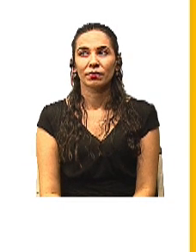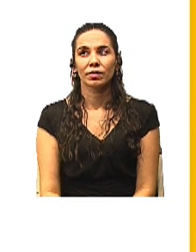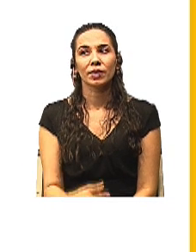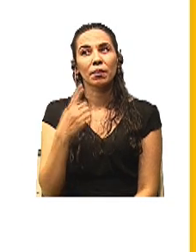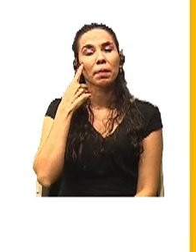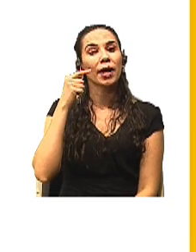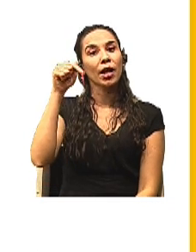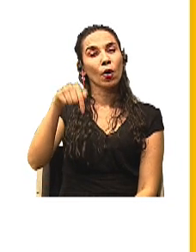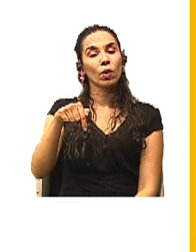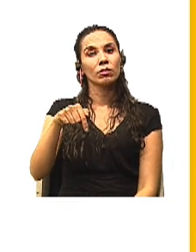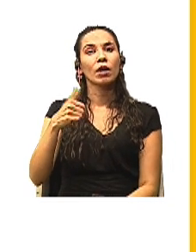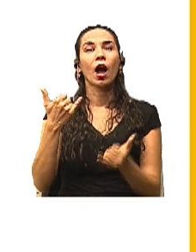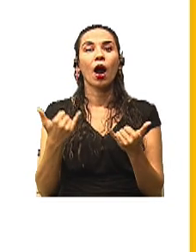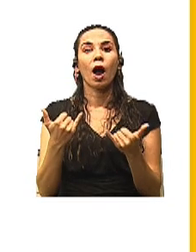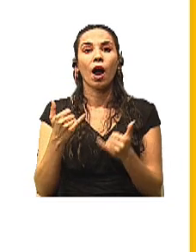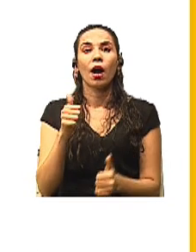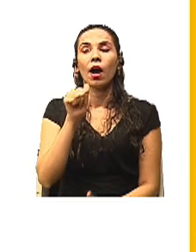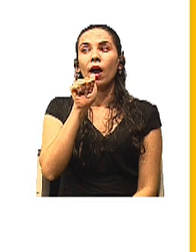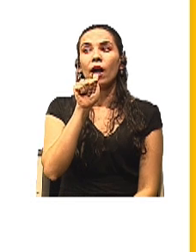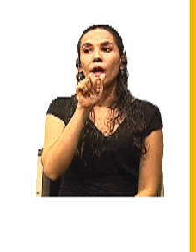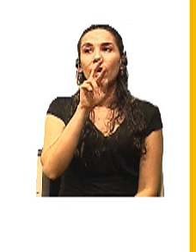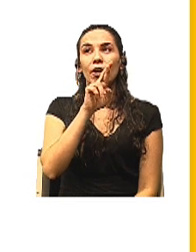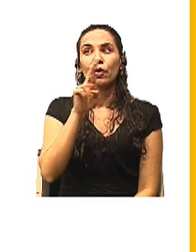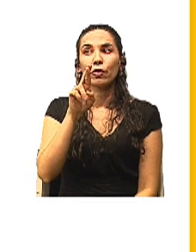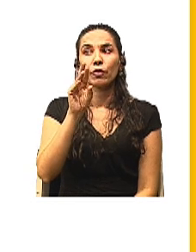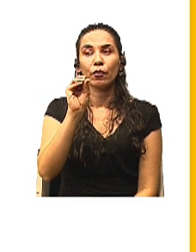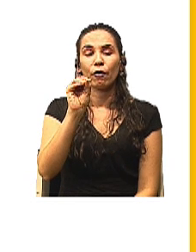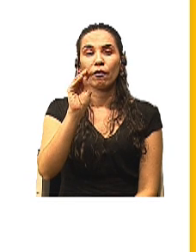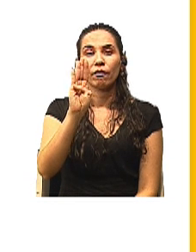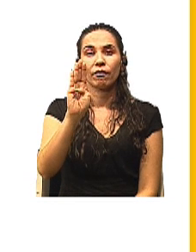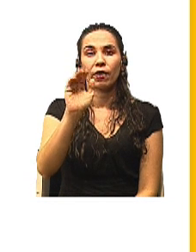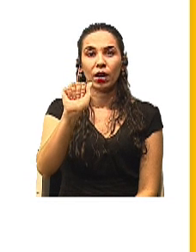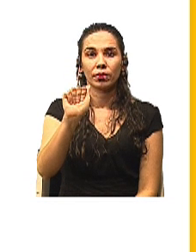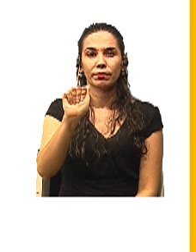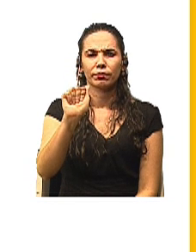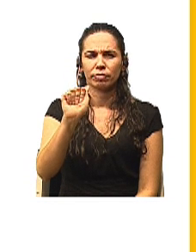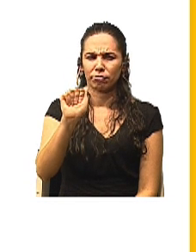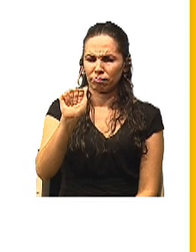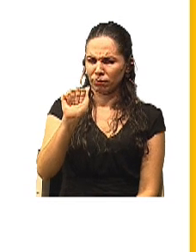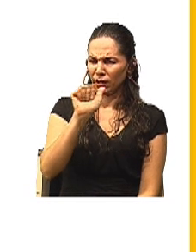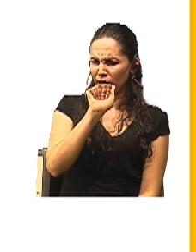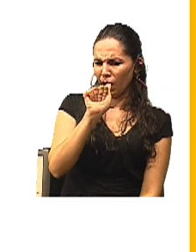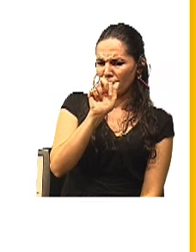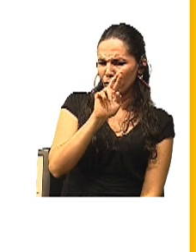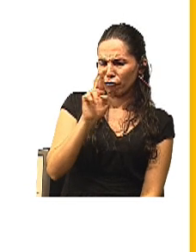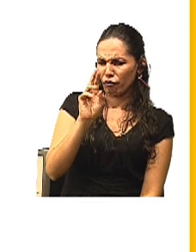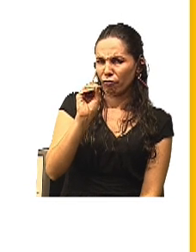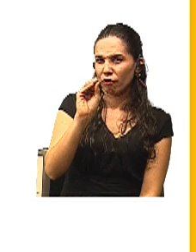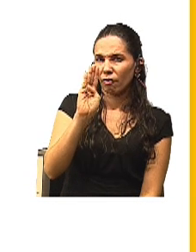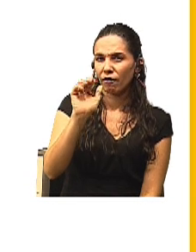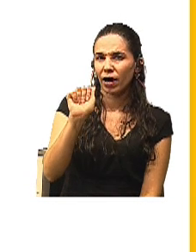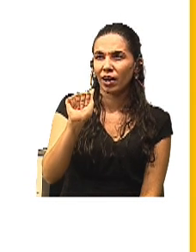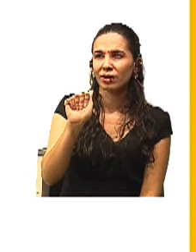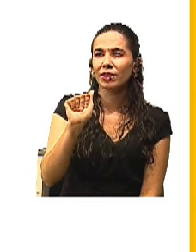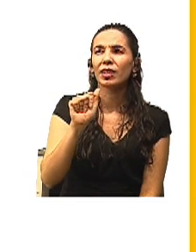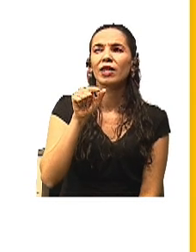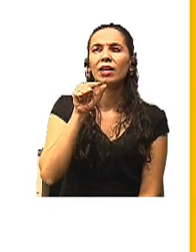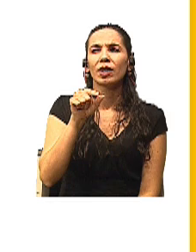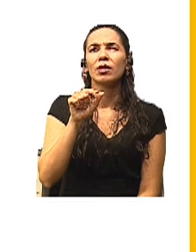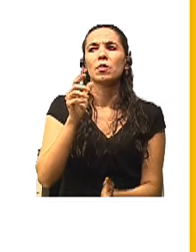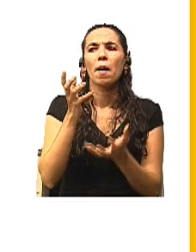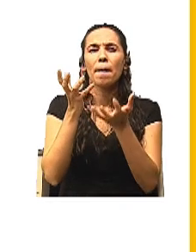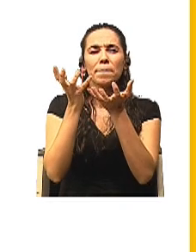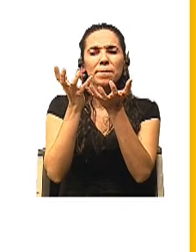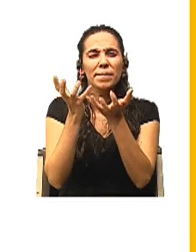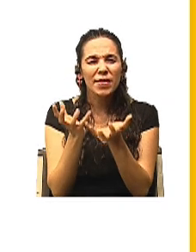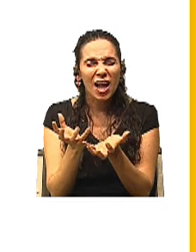Para hoy tenemos la palabra arroba. ¿Qué es la arroba? Es una unidad de peso